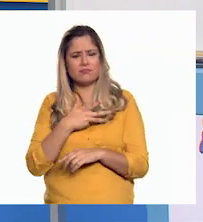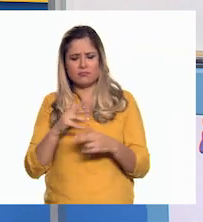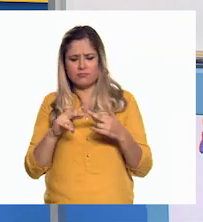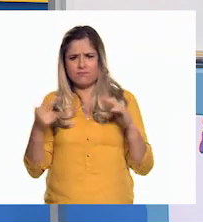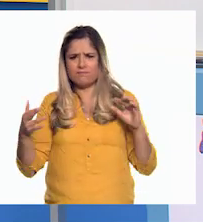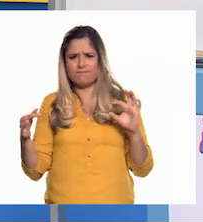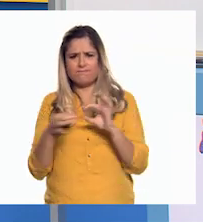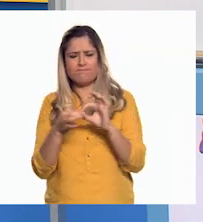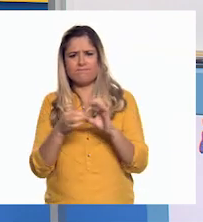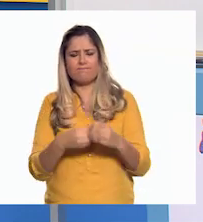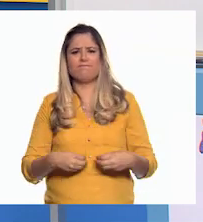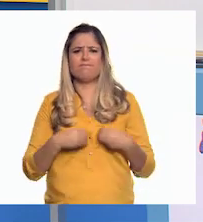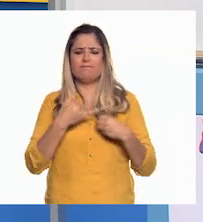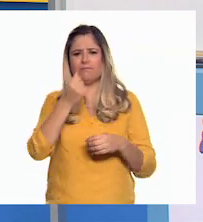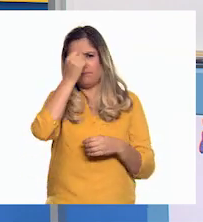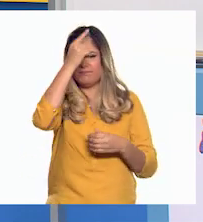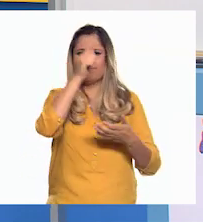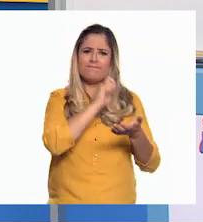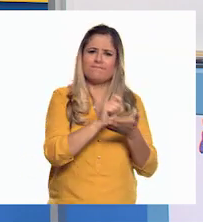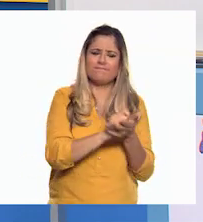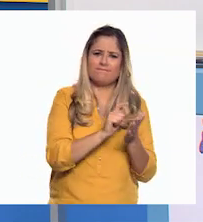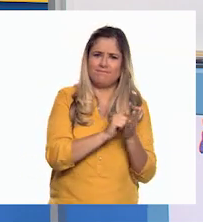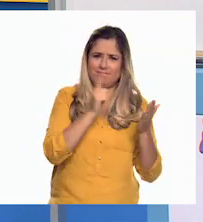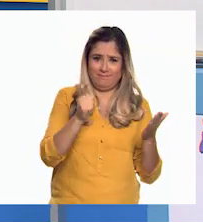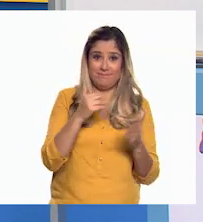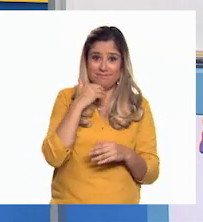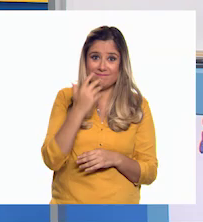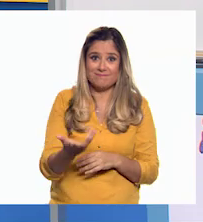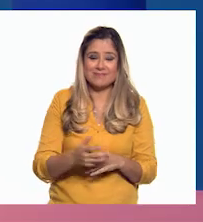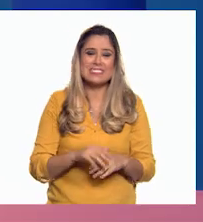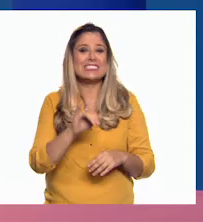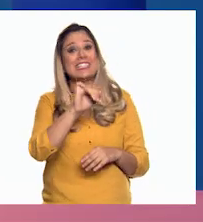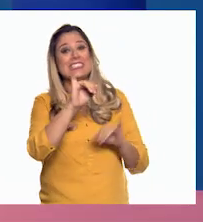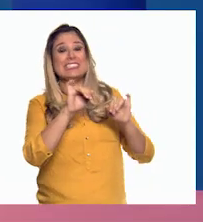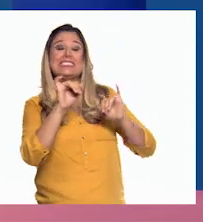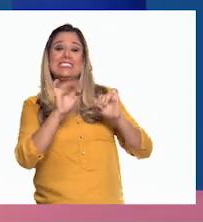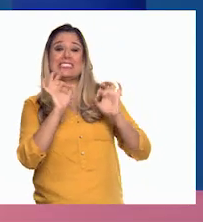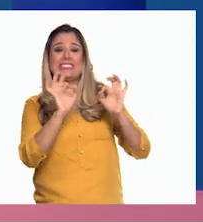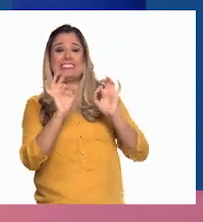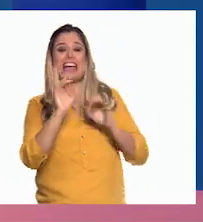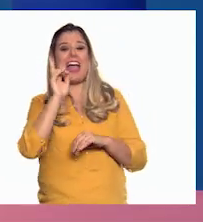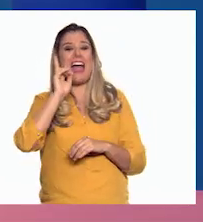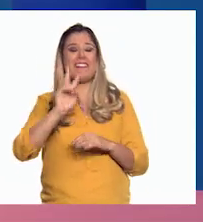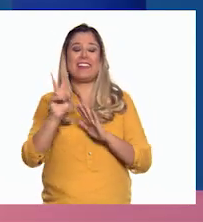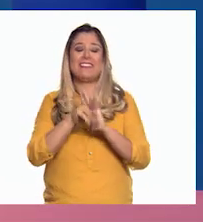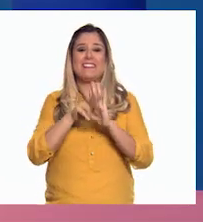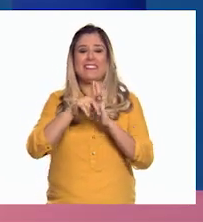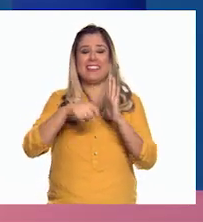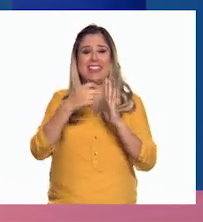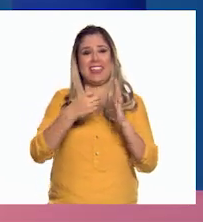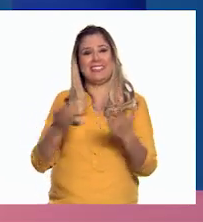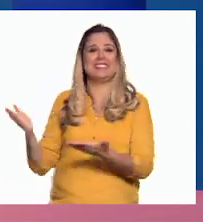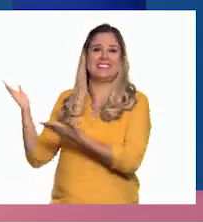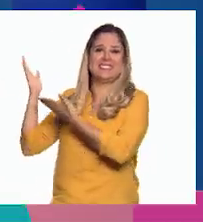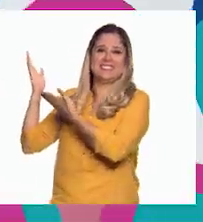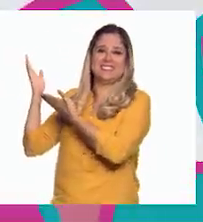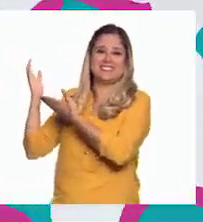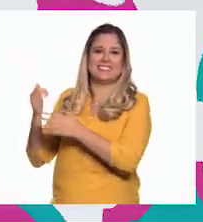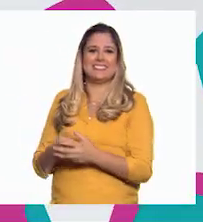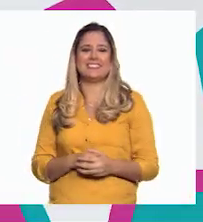relaciones entre su vida y su obra? ¿Les parece bien? Sí. Me parece increíble, maestra. Vamos a verlo. ¡Corre